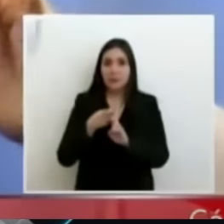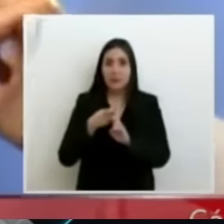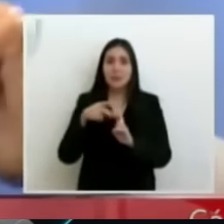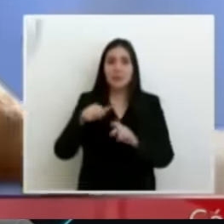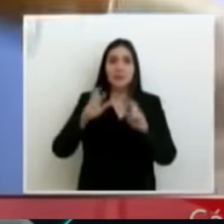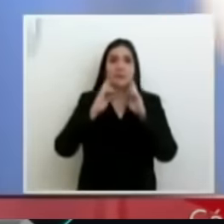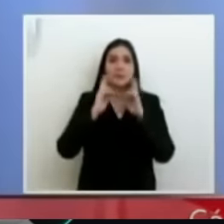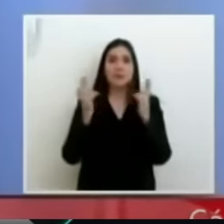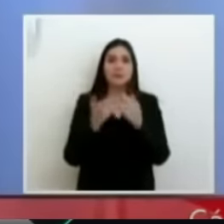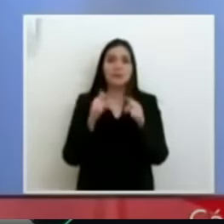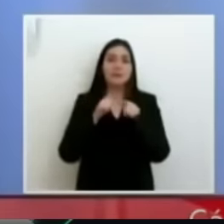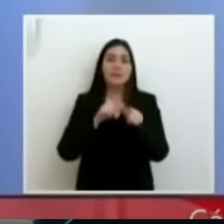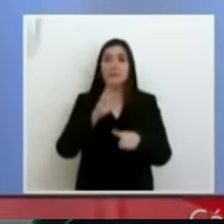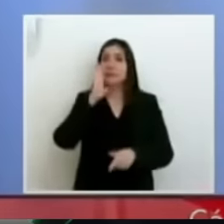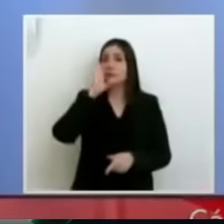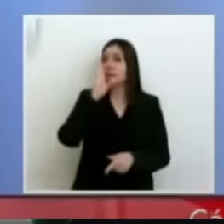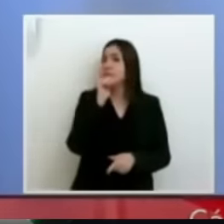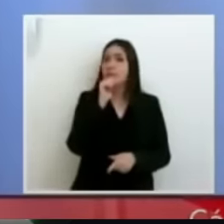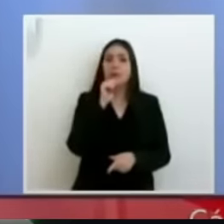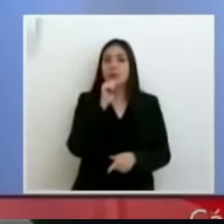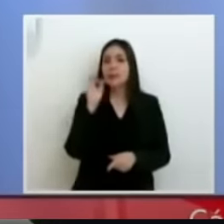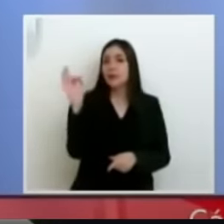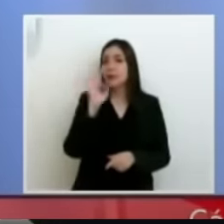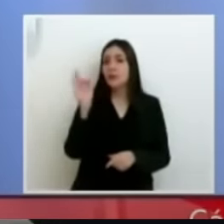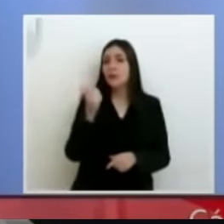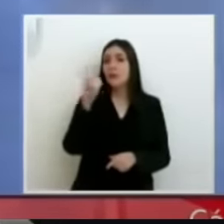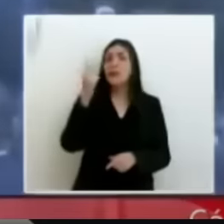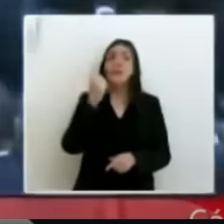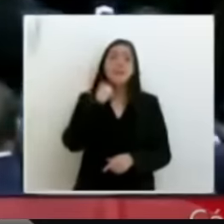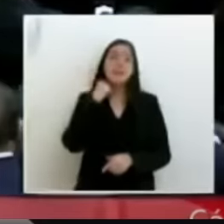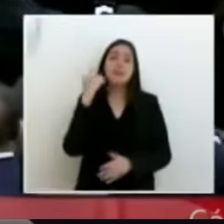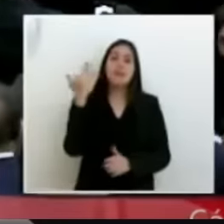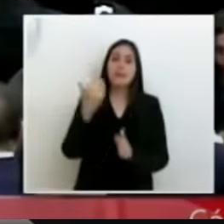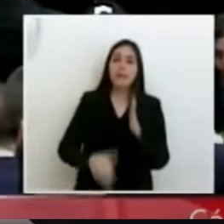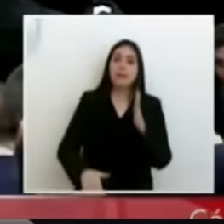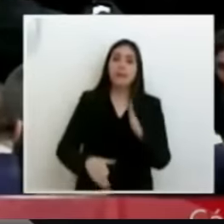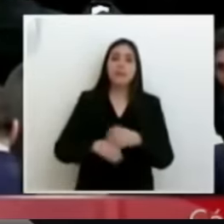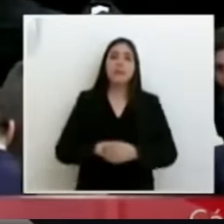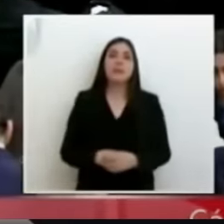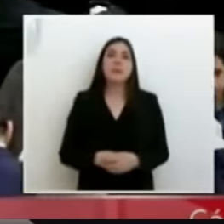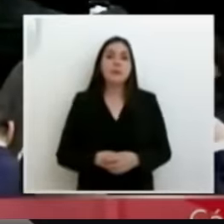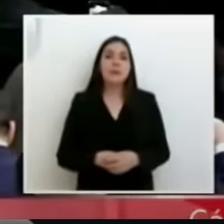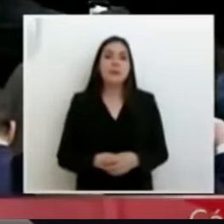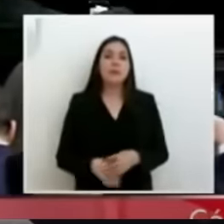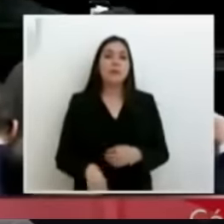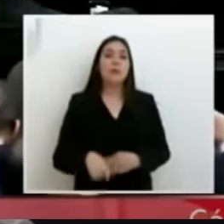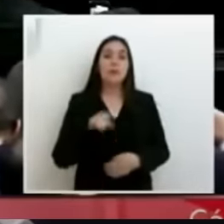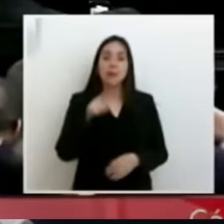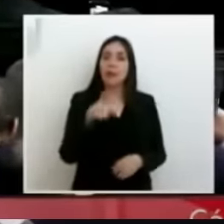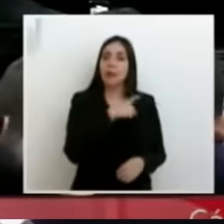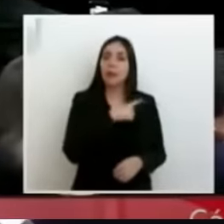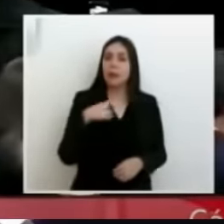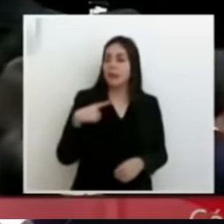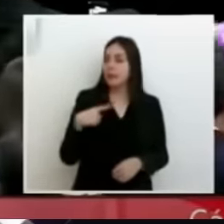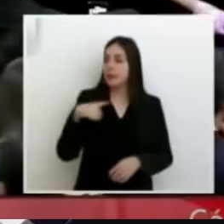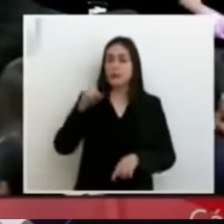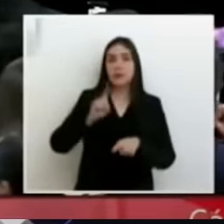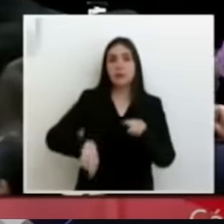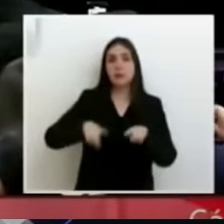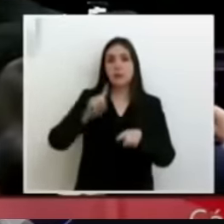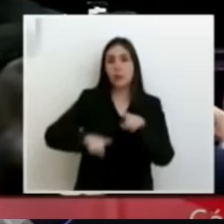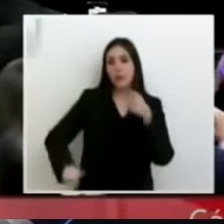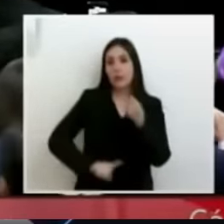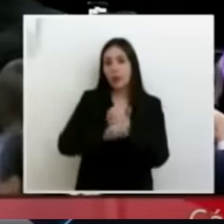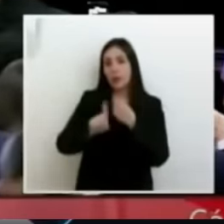puede seguir si falta un senador. Usted tiene que resolver esto,